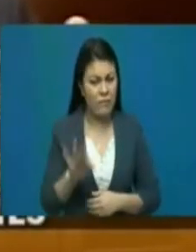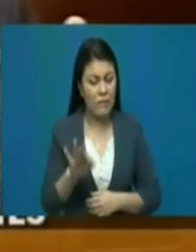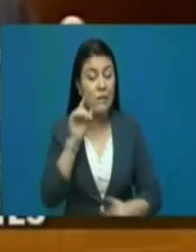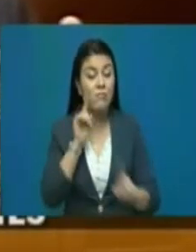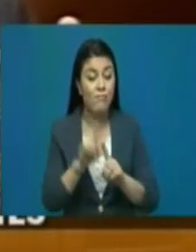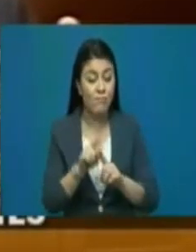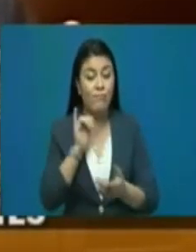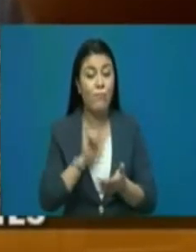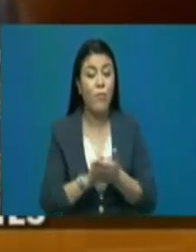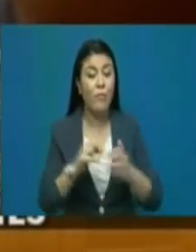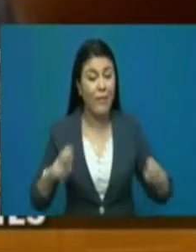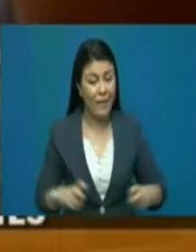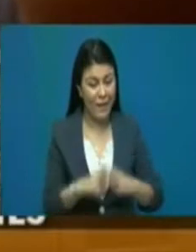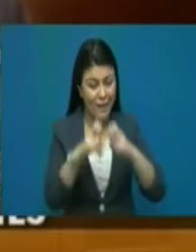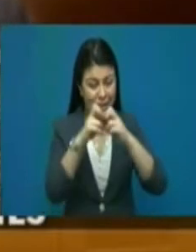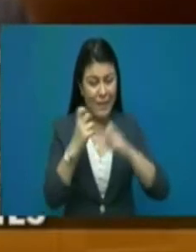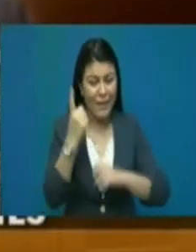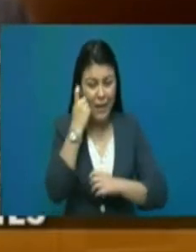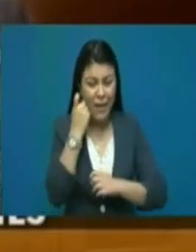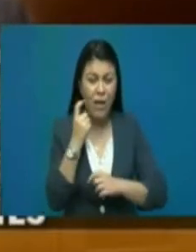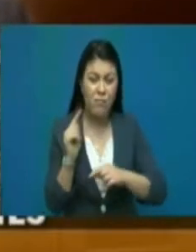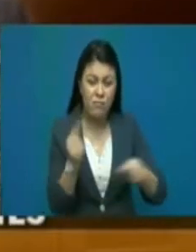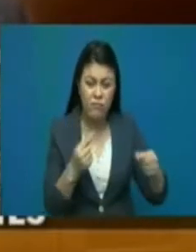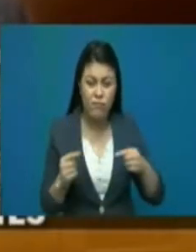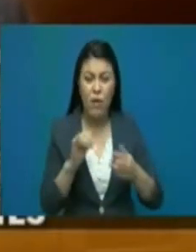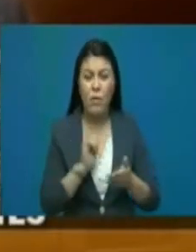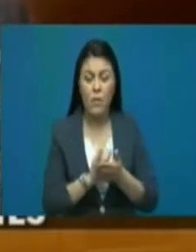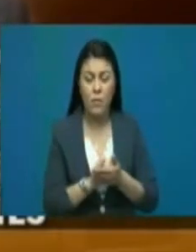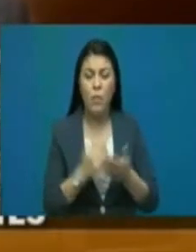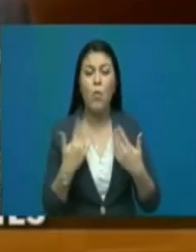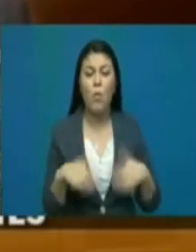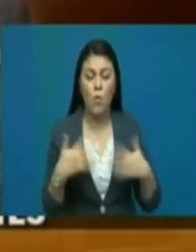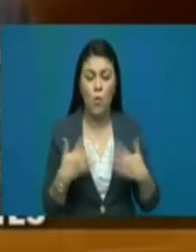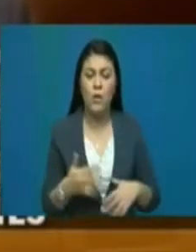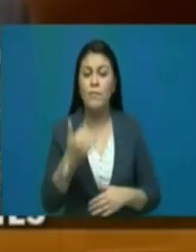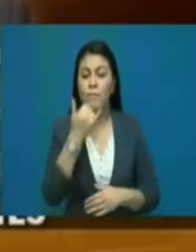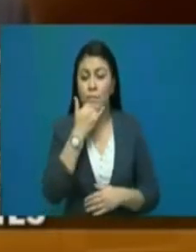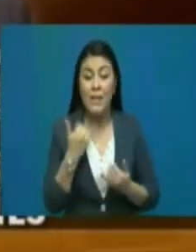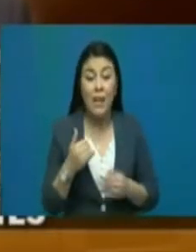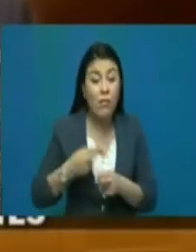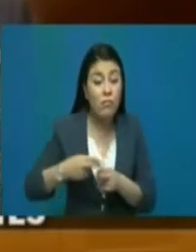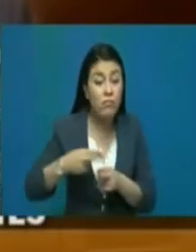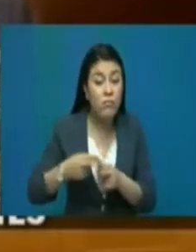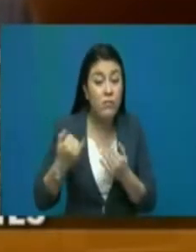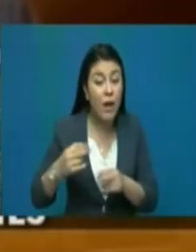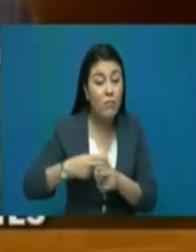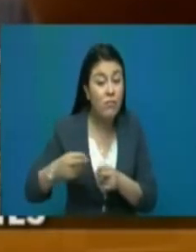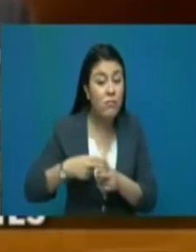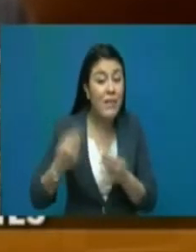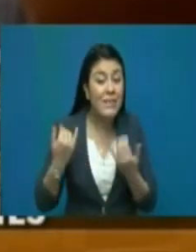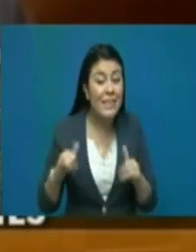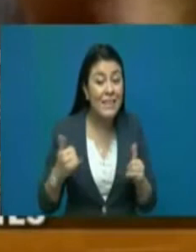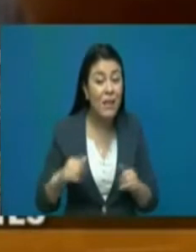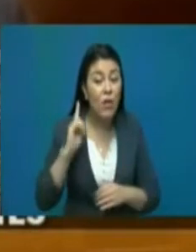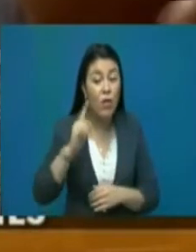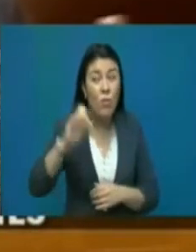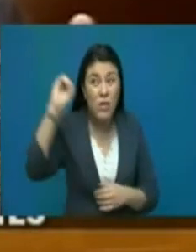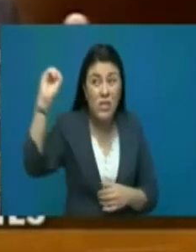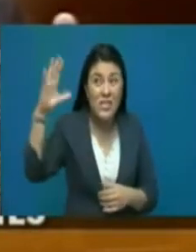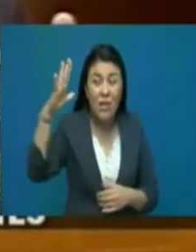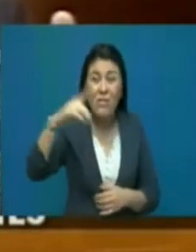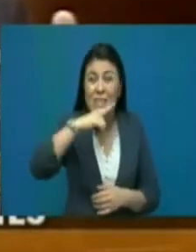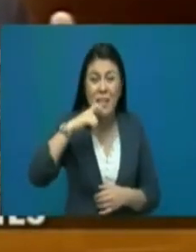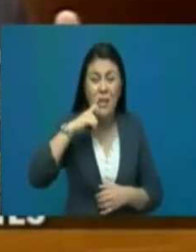virtud de El racionamiento que se viene ya a portas debido al fenómeno del